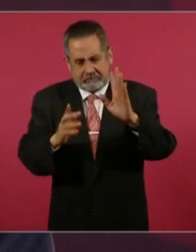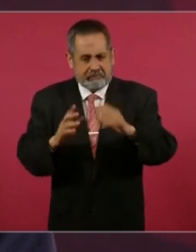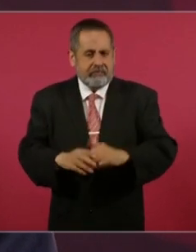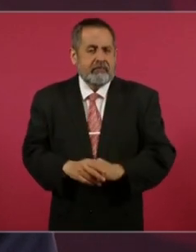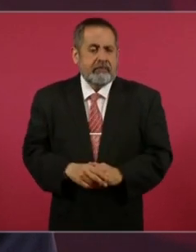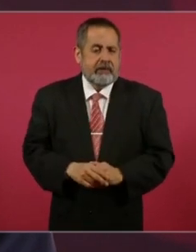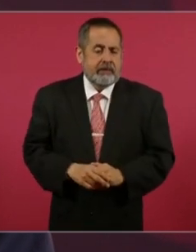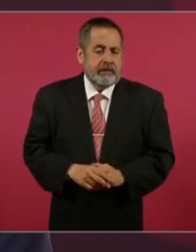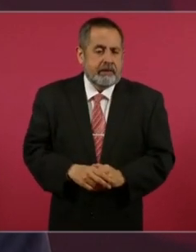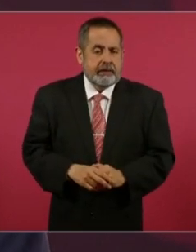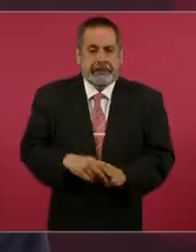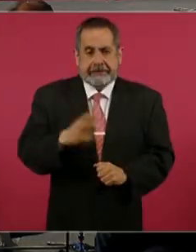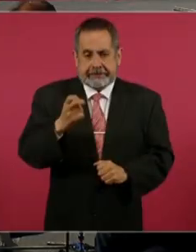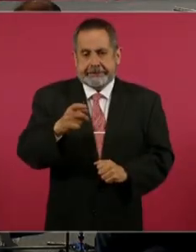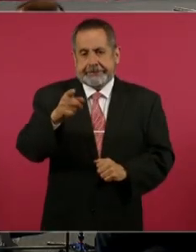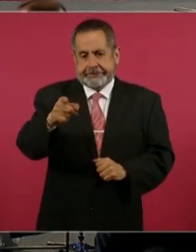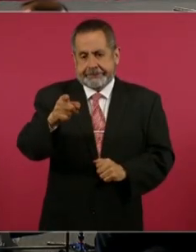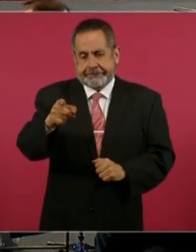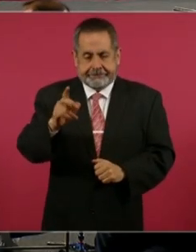Entonces,